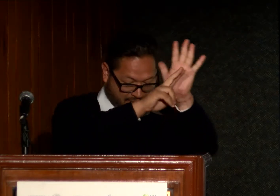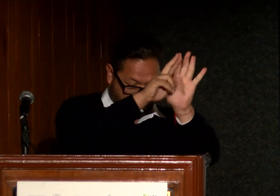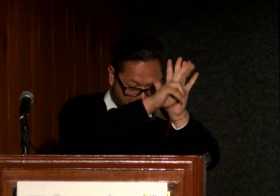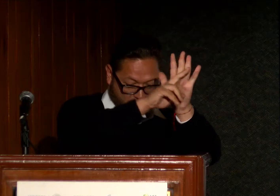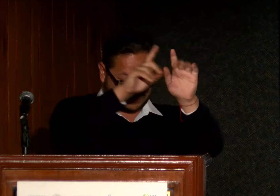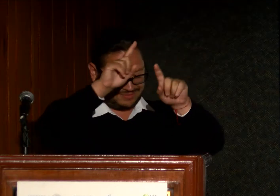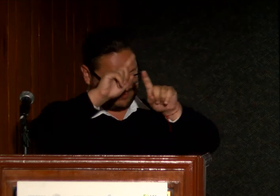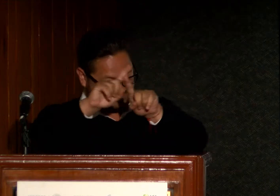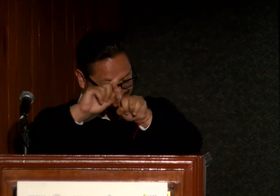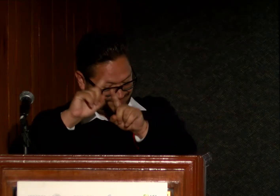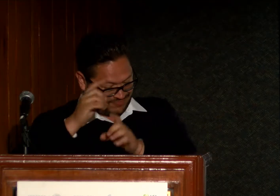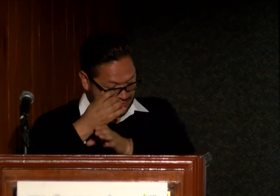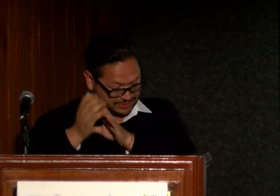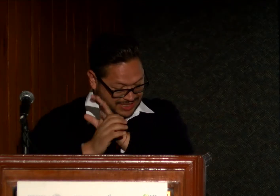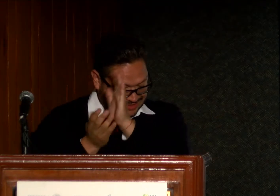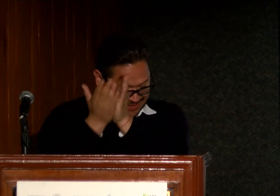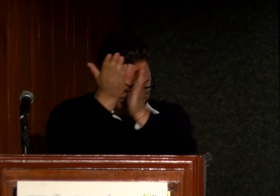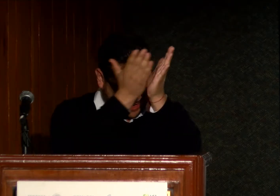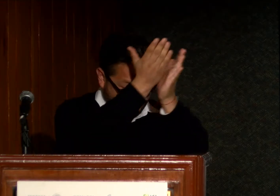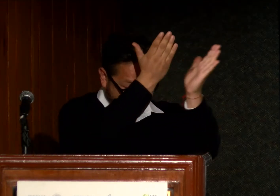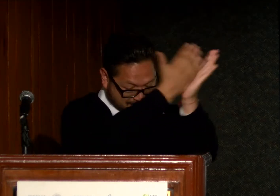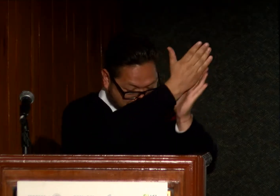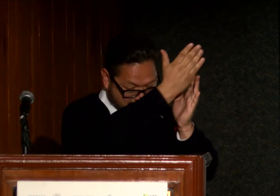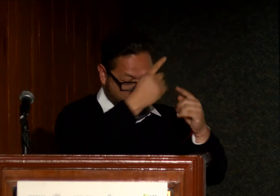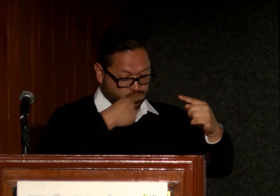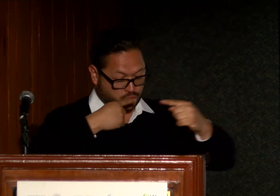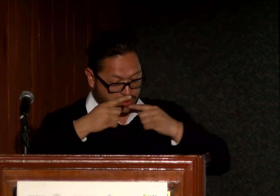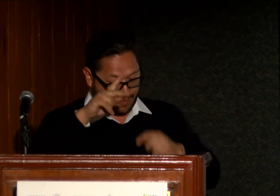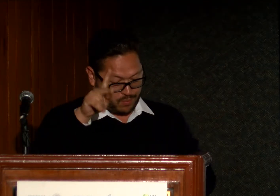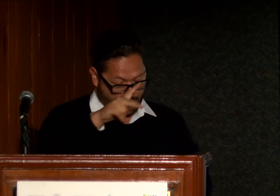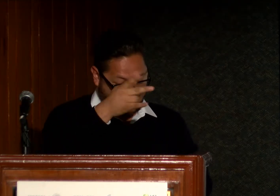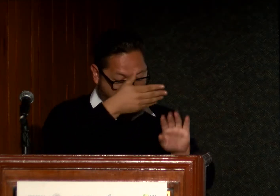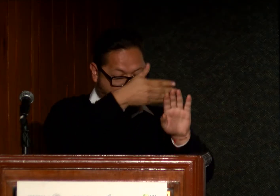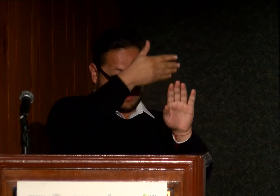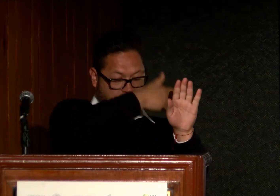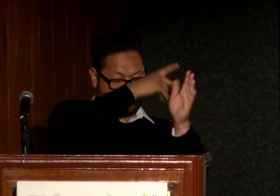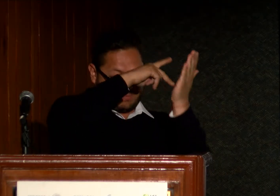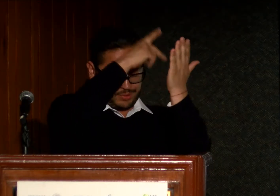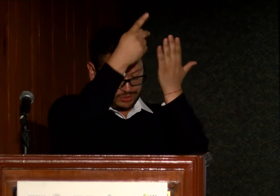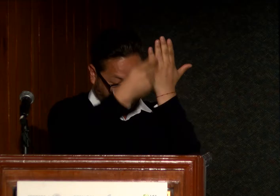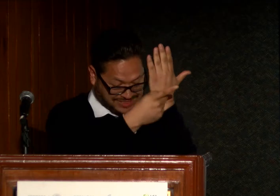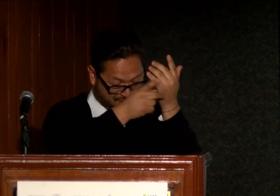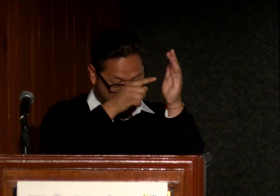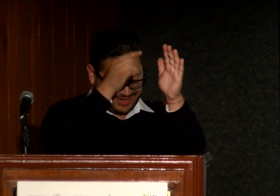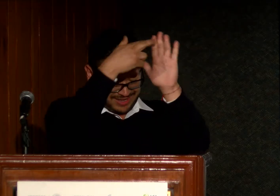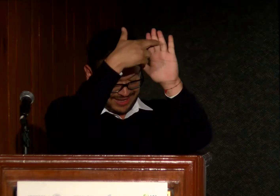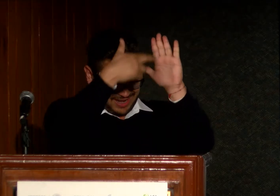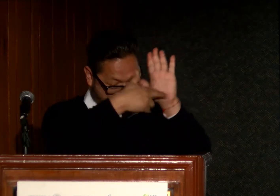la elaboración de videos con elementos de accesibilidad, incluso con la lengua de señas mexicana.